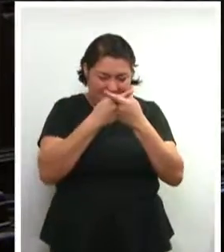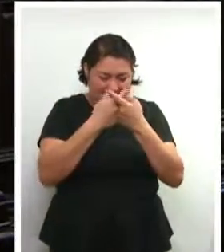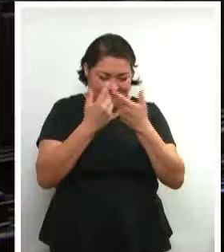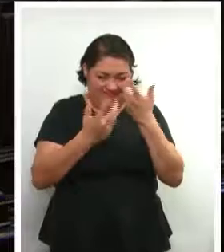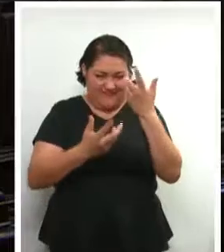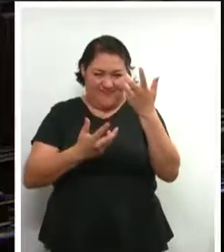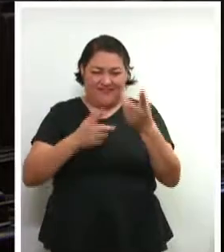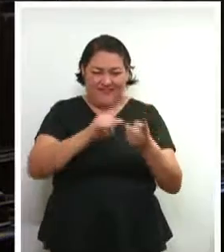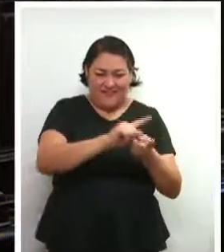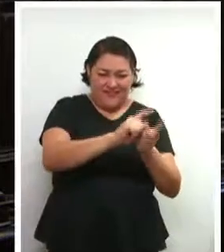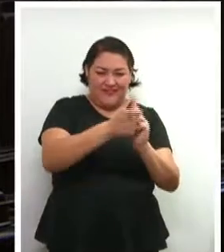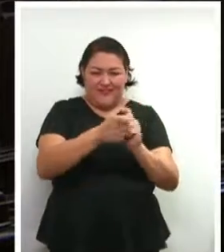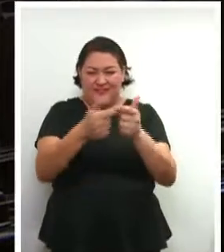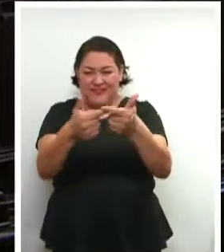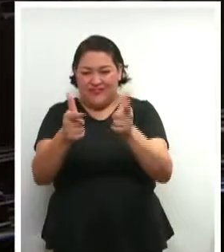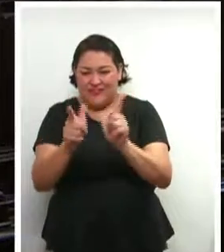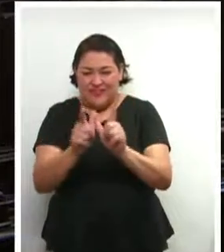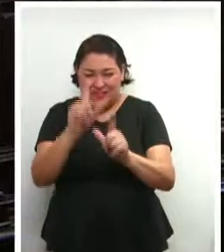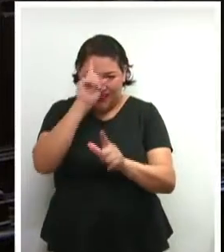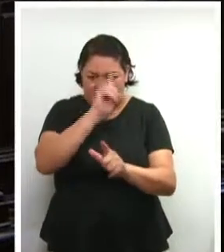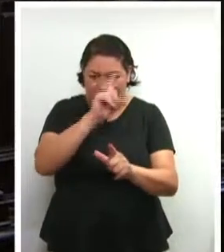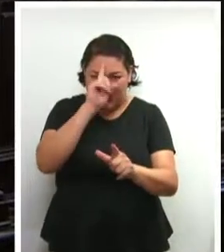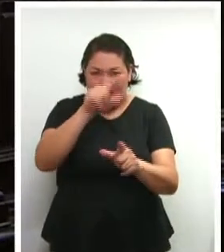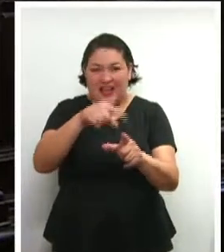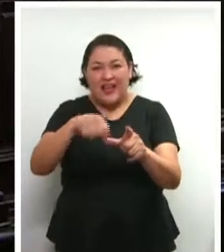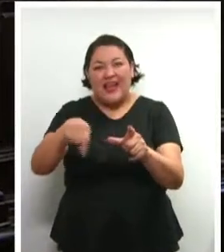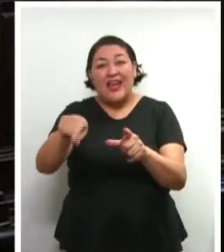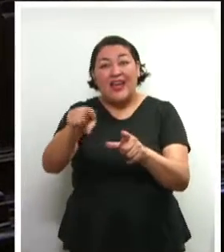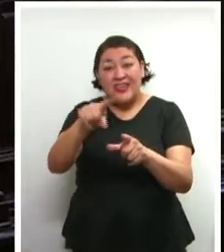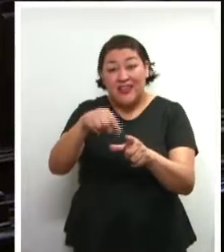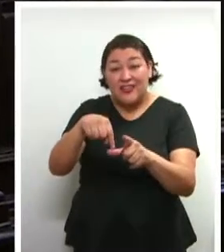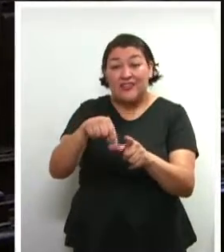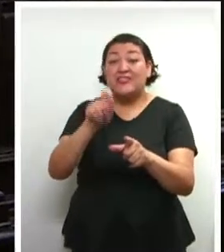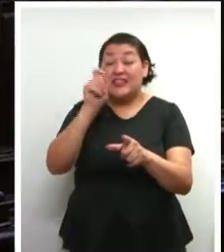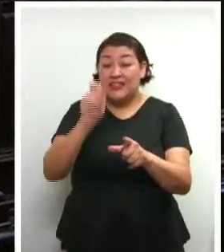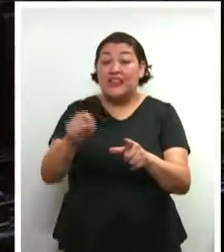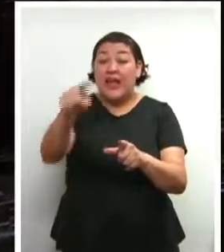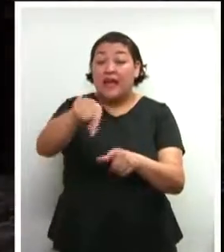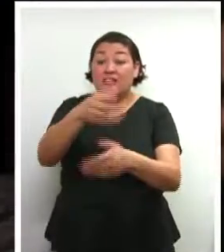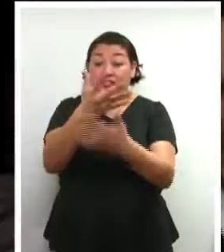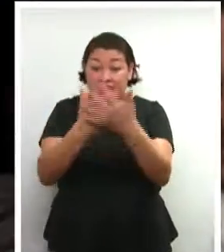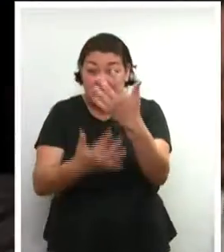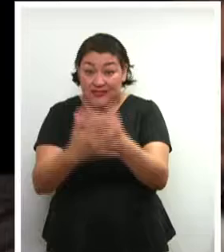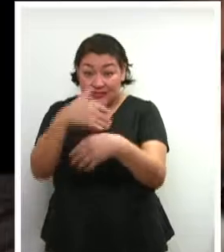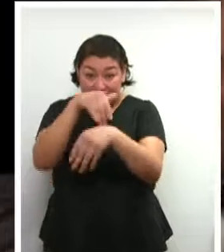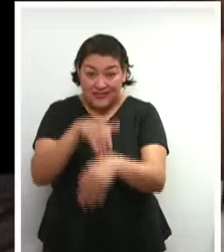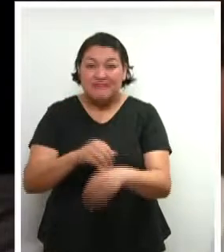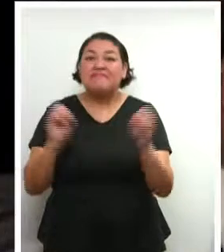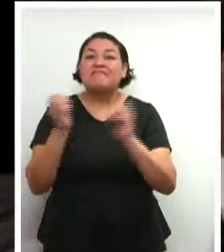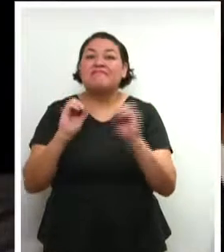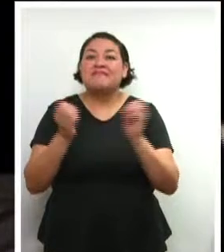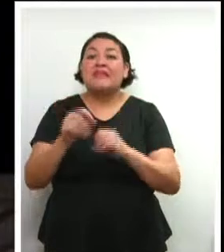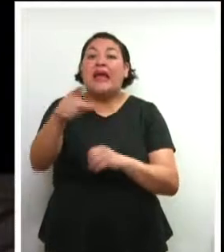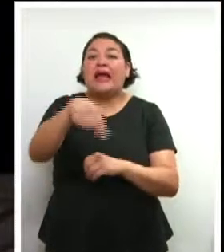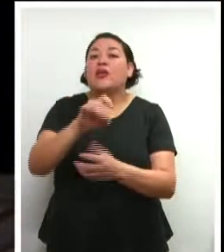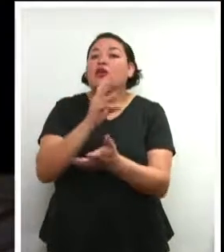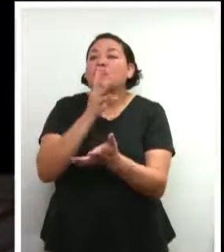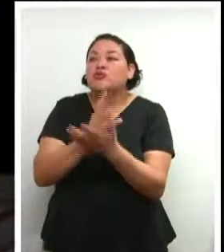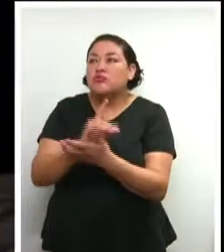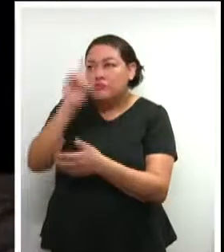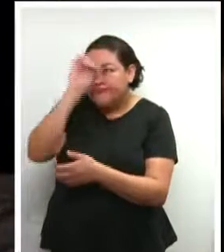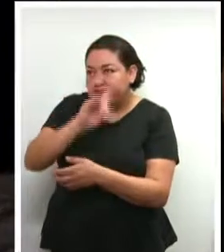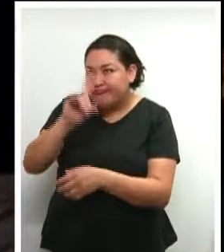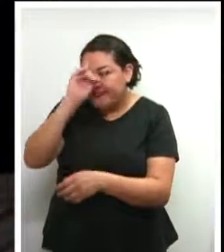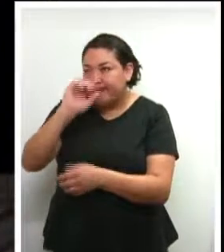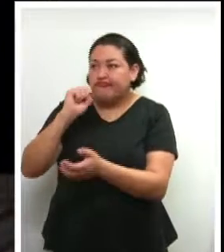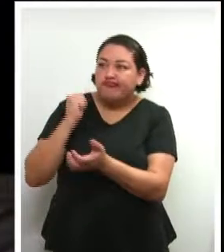Consejo de la Alcaldía no es un órgano de índole ejecutivo. Fundamentalmente aprueba